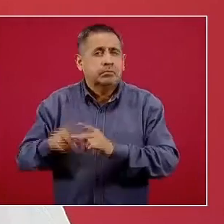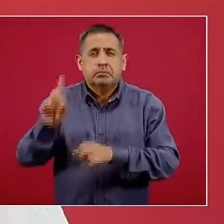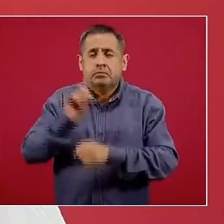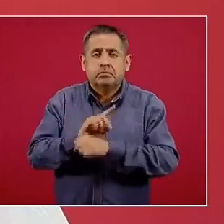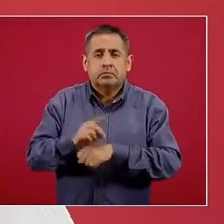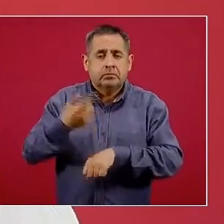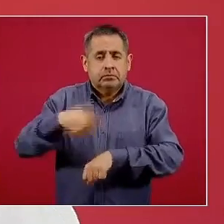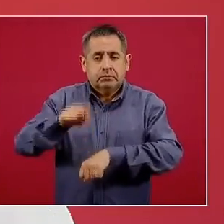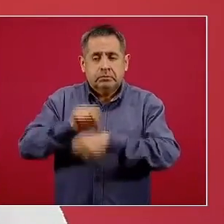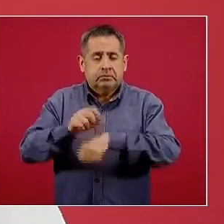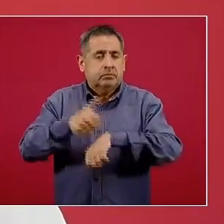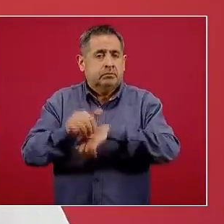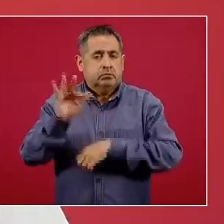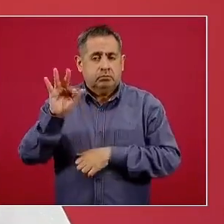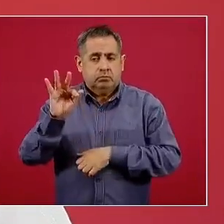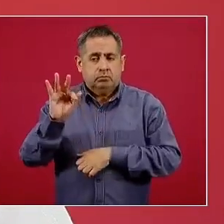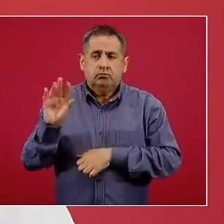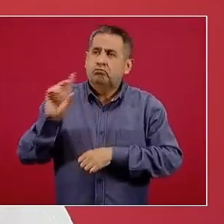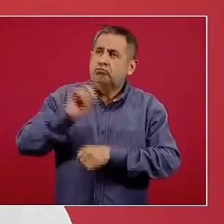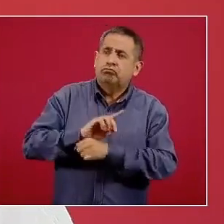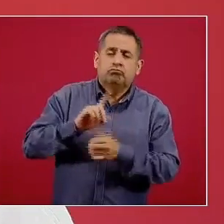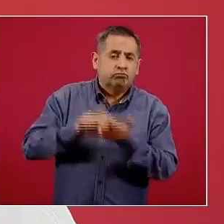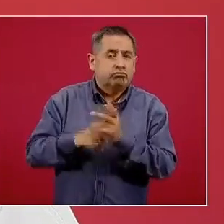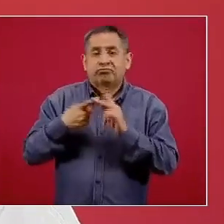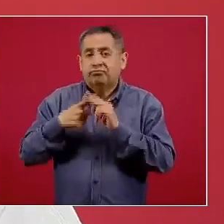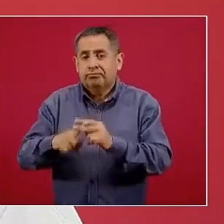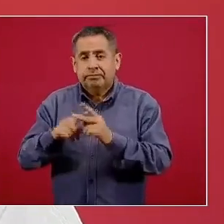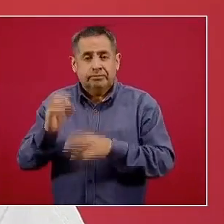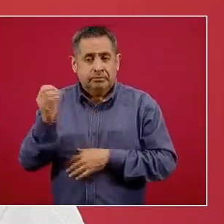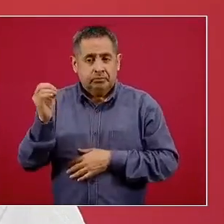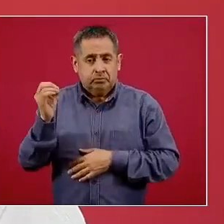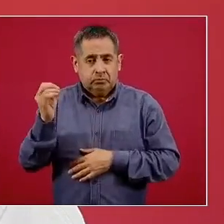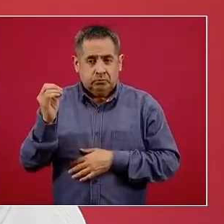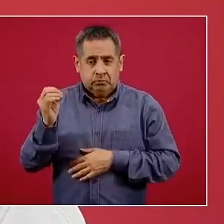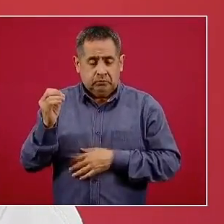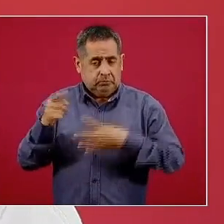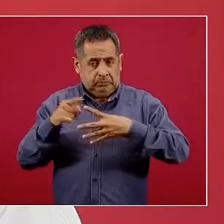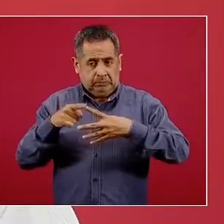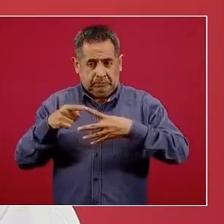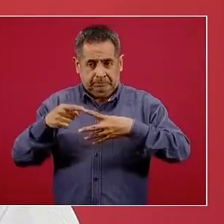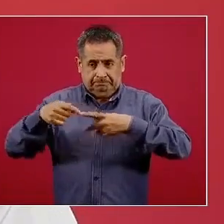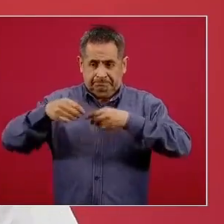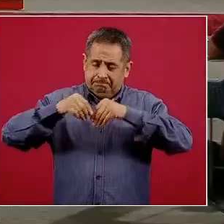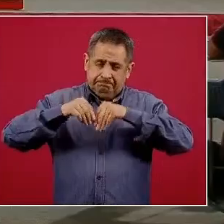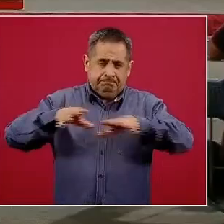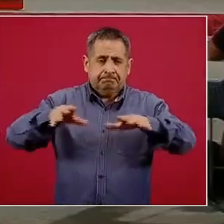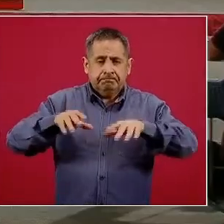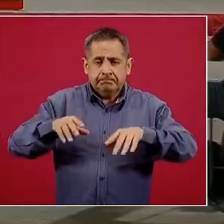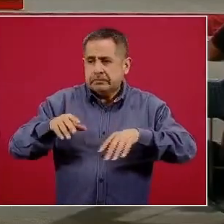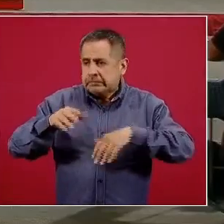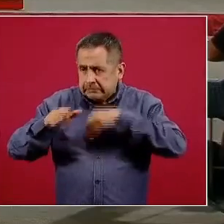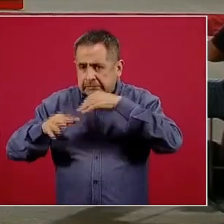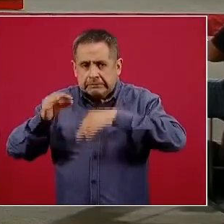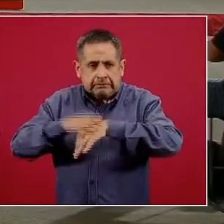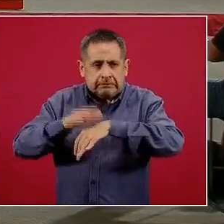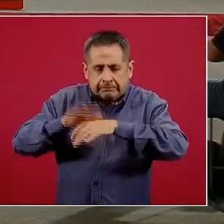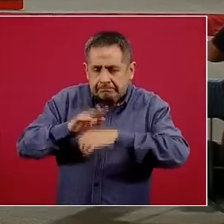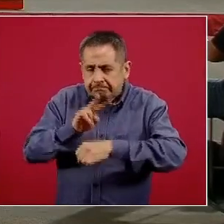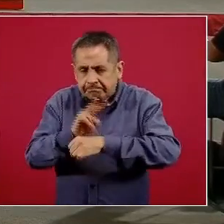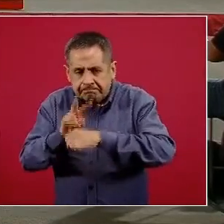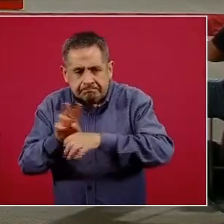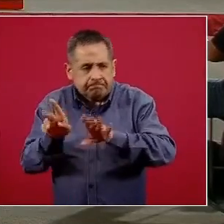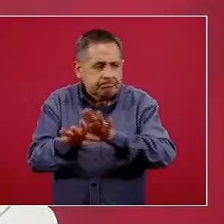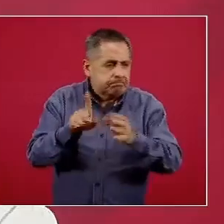semana 40 del año, que es donde empieza octubre, inicia un periodo donde las acciones de vigilancia de la